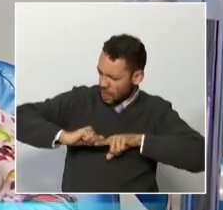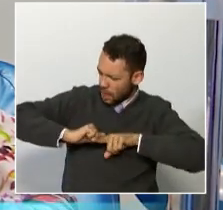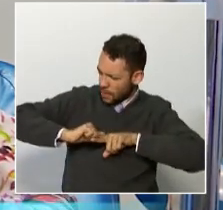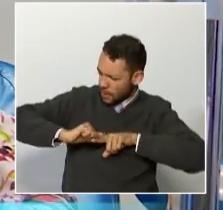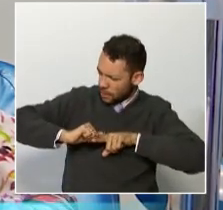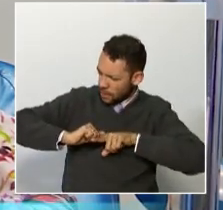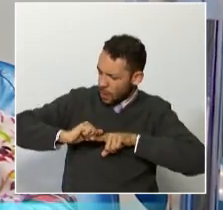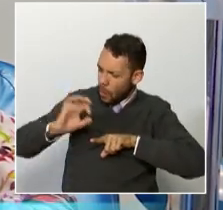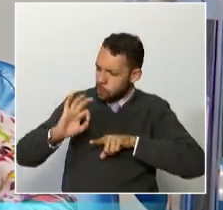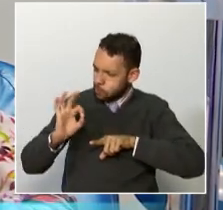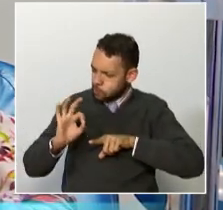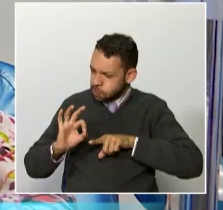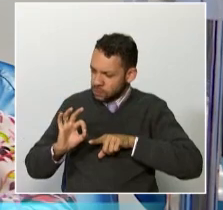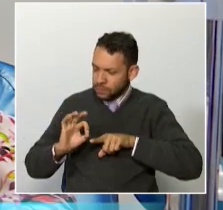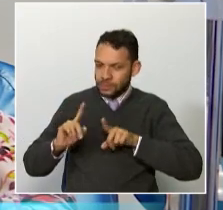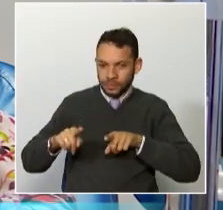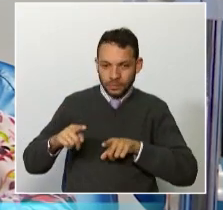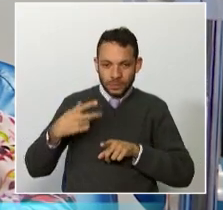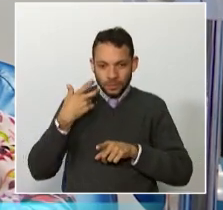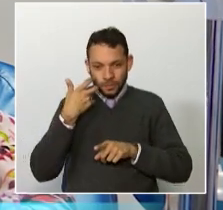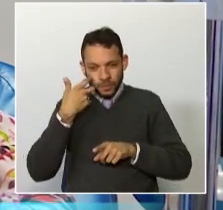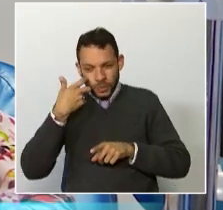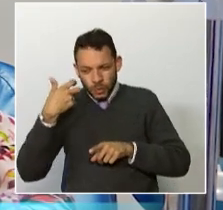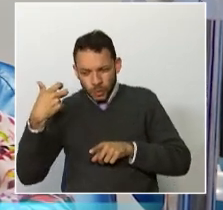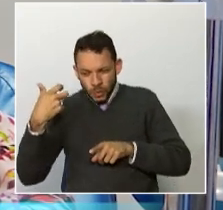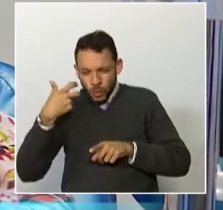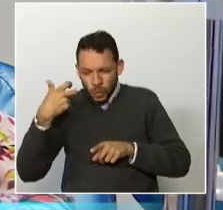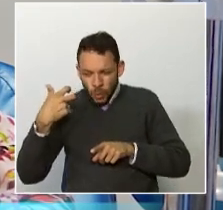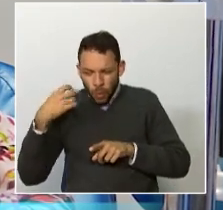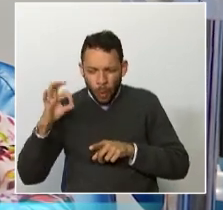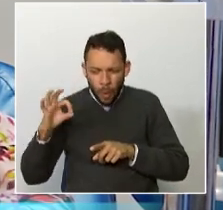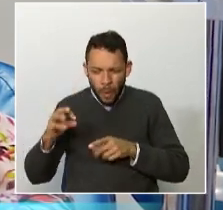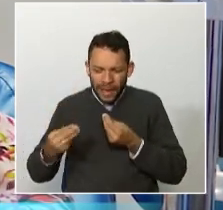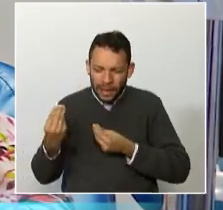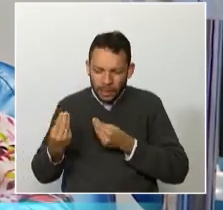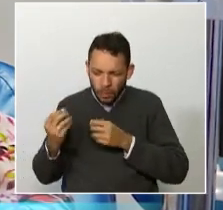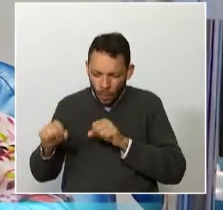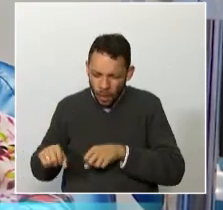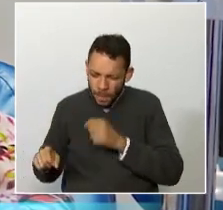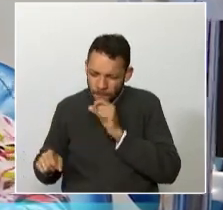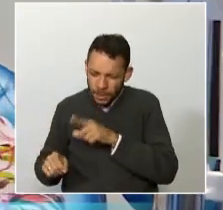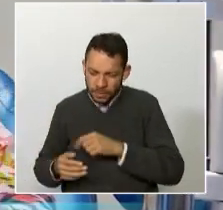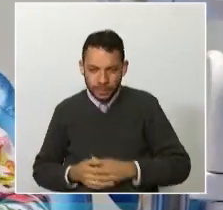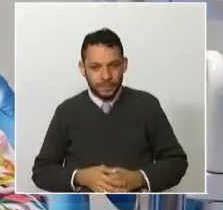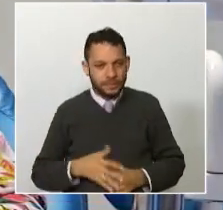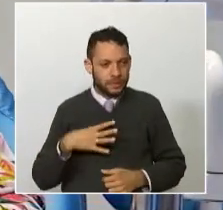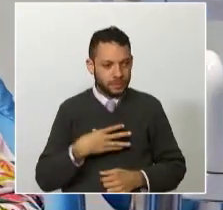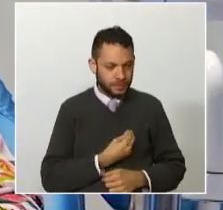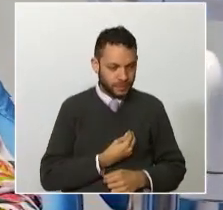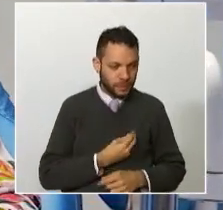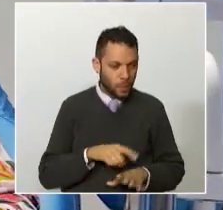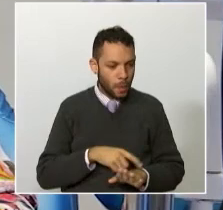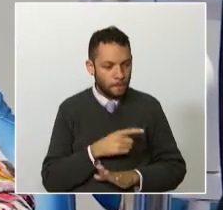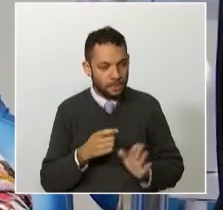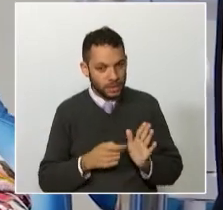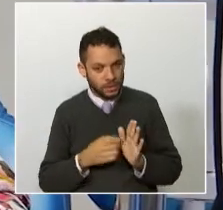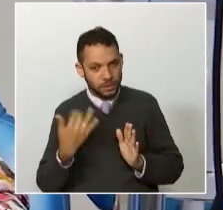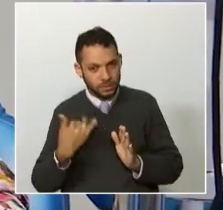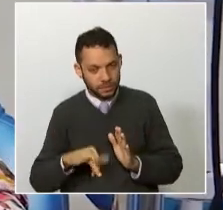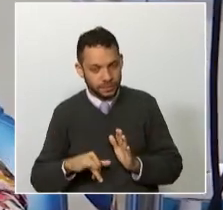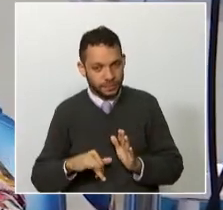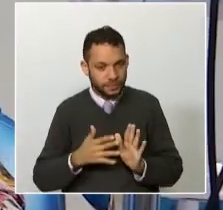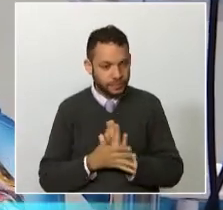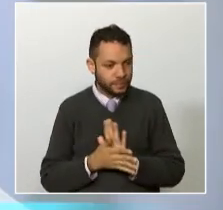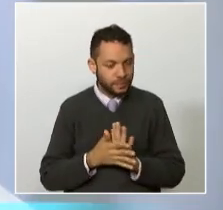se utiliza el drenaje linfático en la cara o no se utiliza. Okay. Bueno, en la parte ya como tal, a nivel